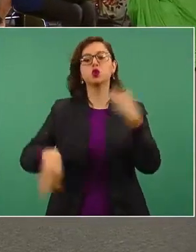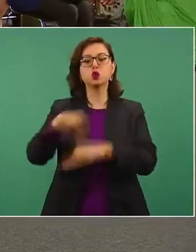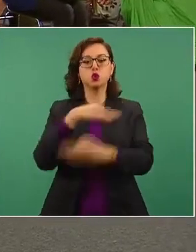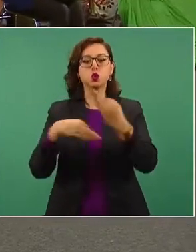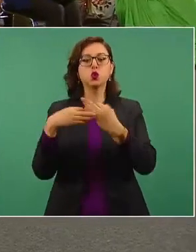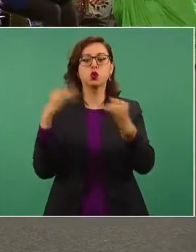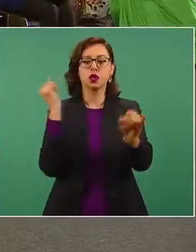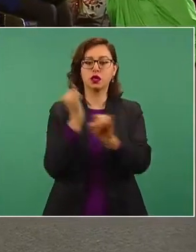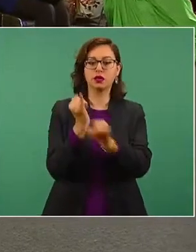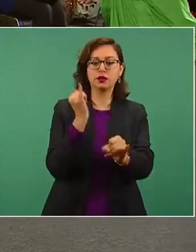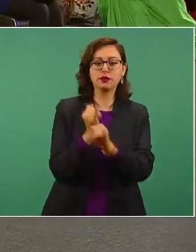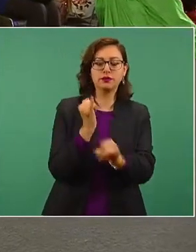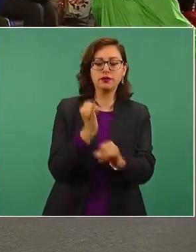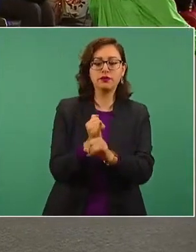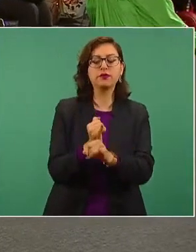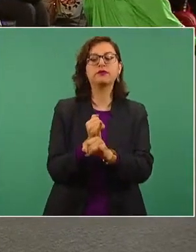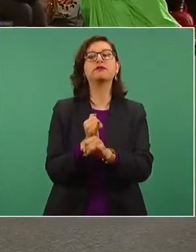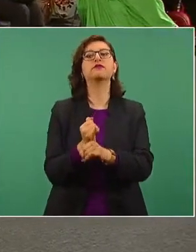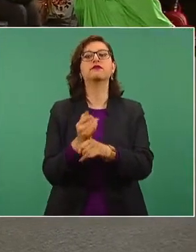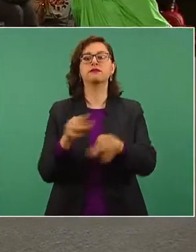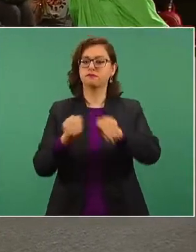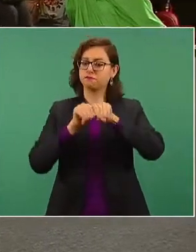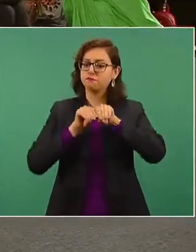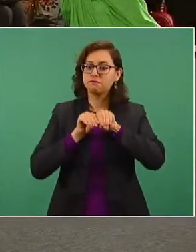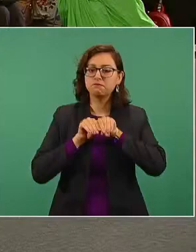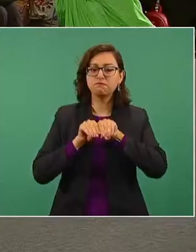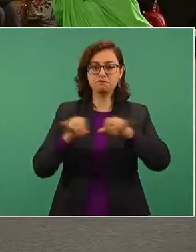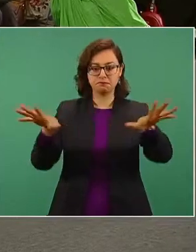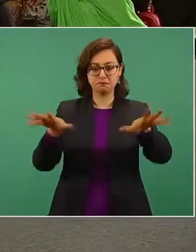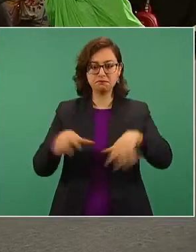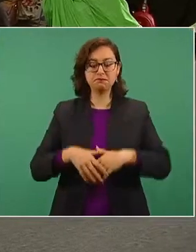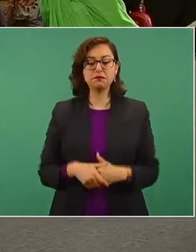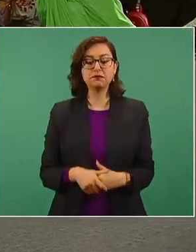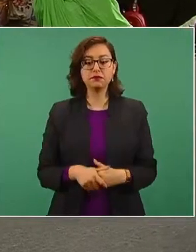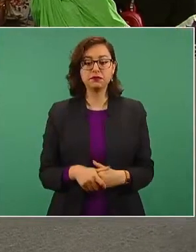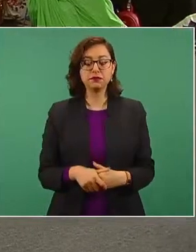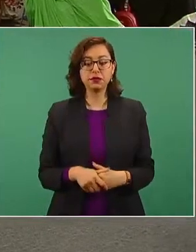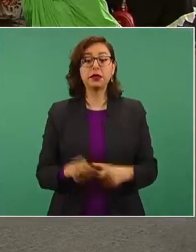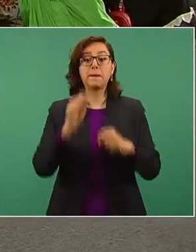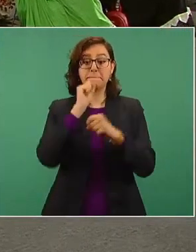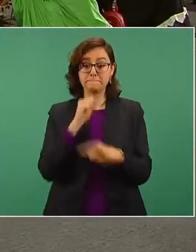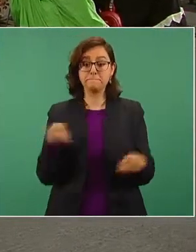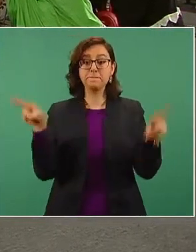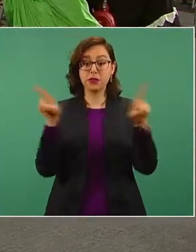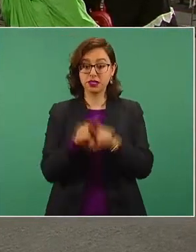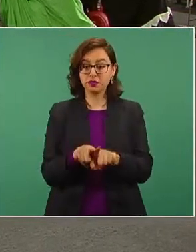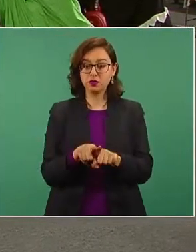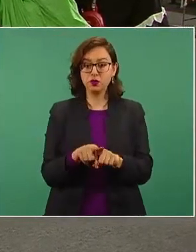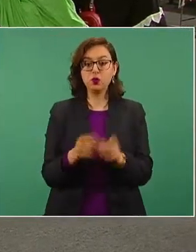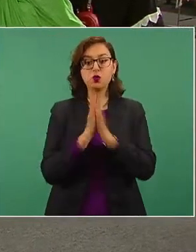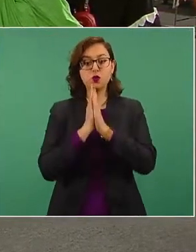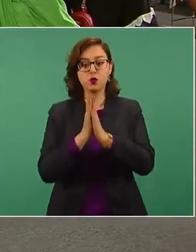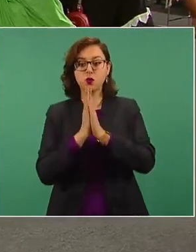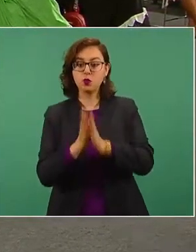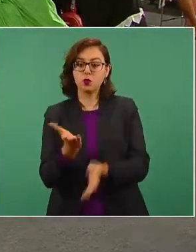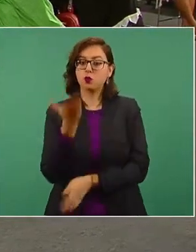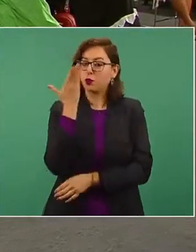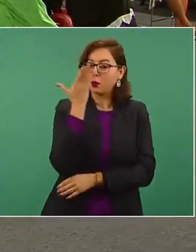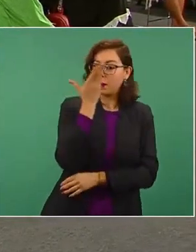sociales y se les va a pedir también a los canales